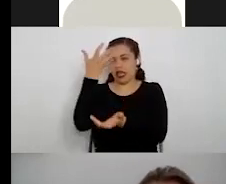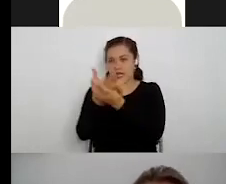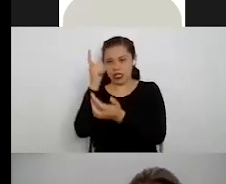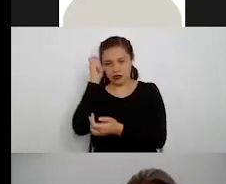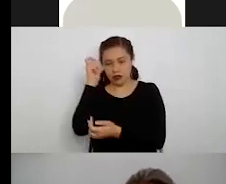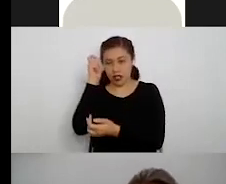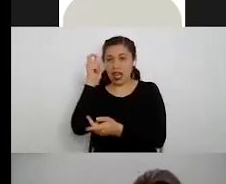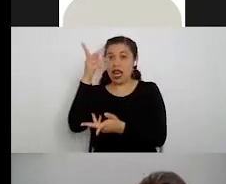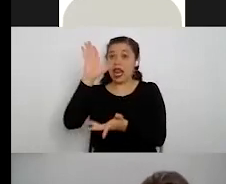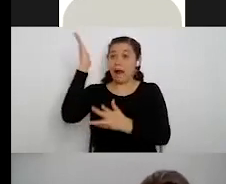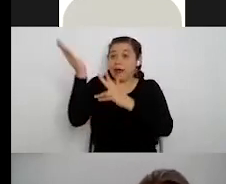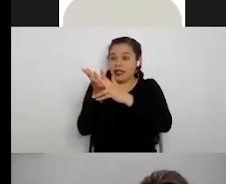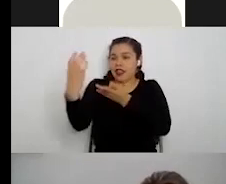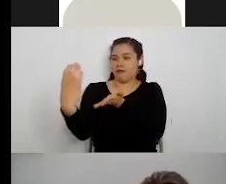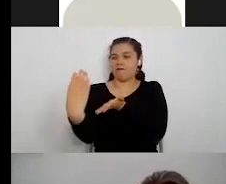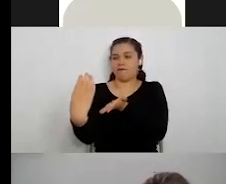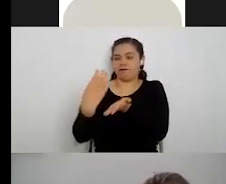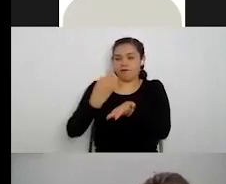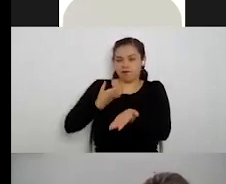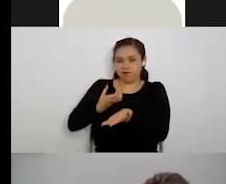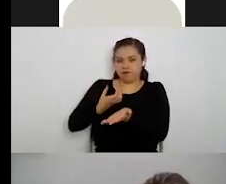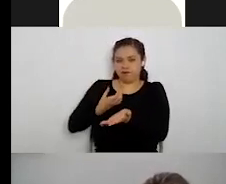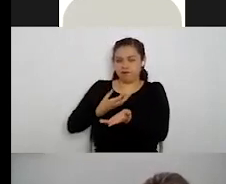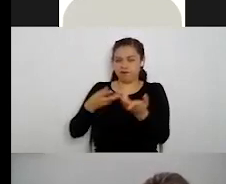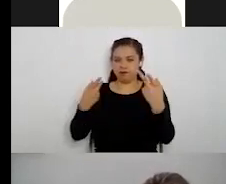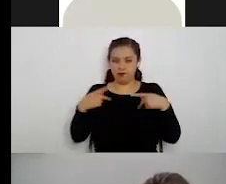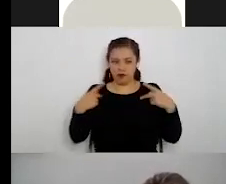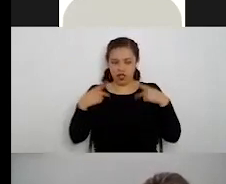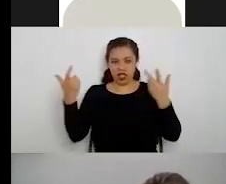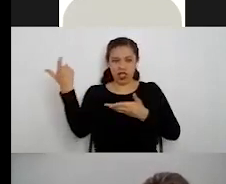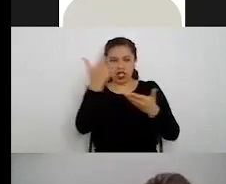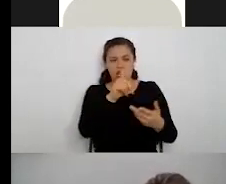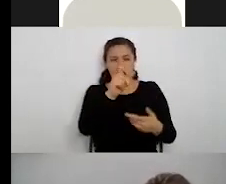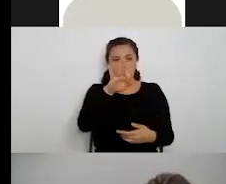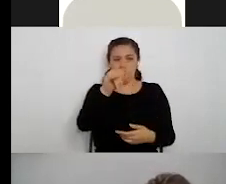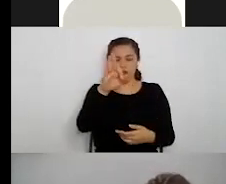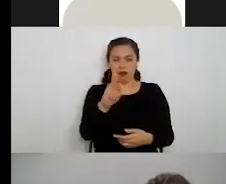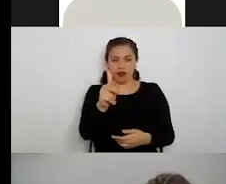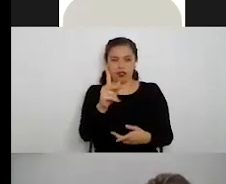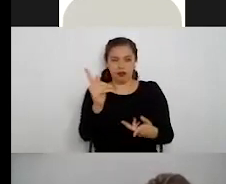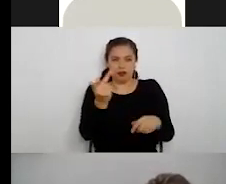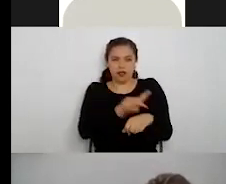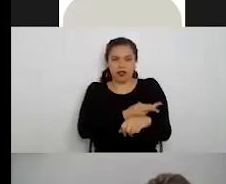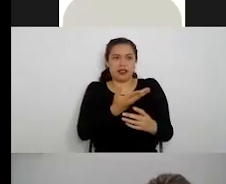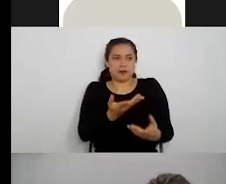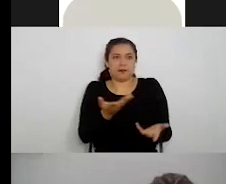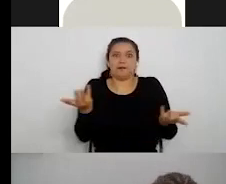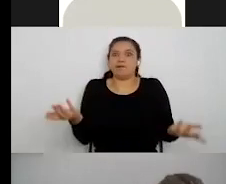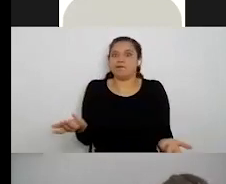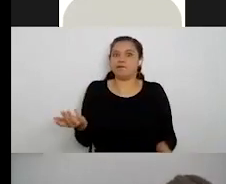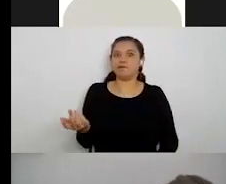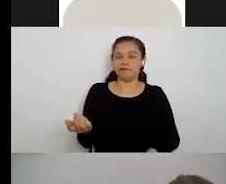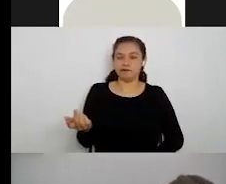El problema que tienen ahora es que qué van a hacer con la gente que se quedó sin recursos de las AFPs, ¿no? Que es lo que está promoviendo el